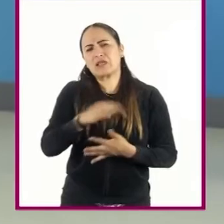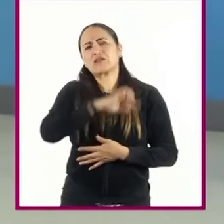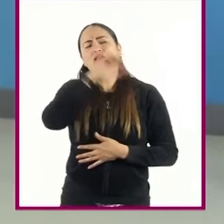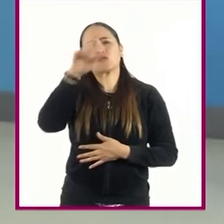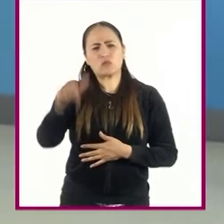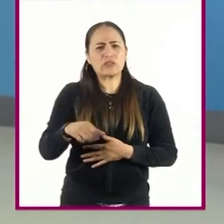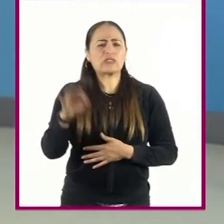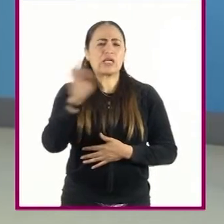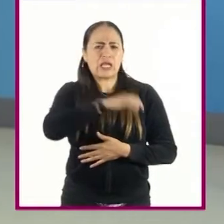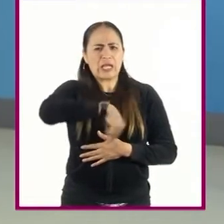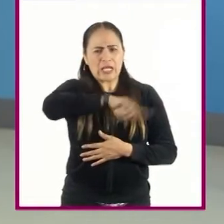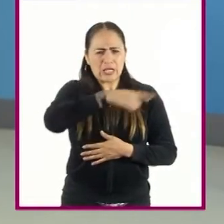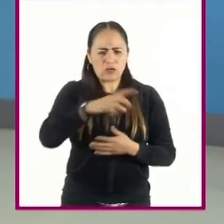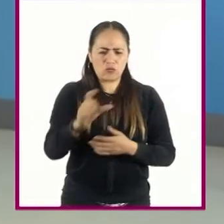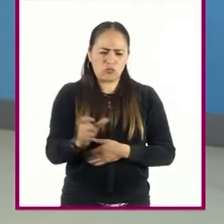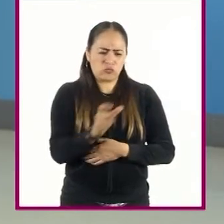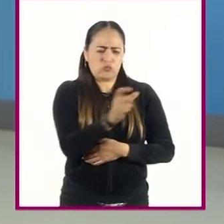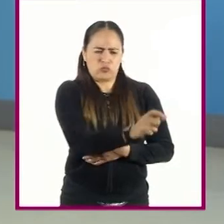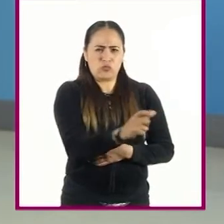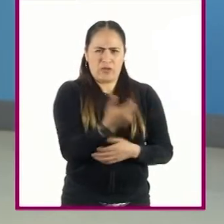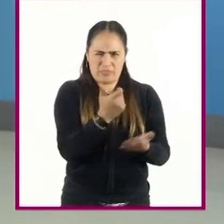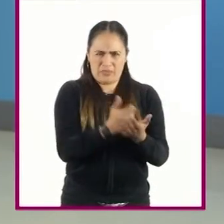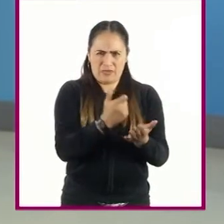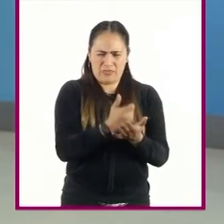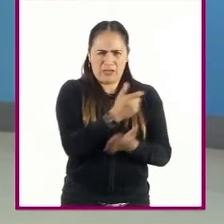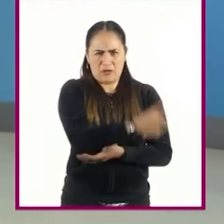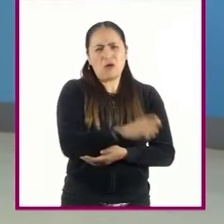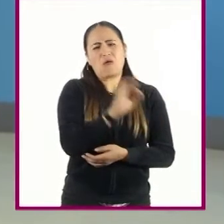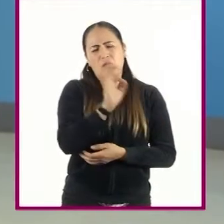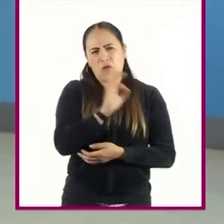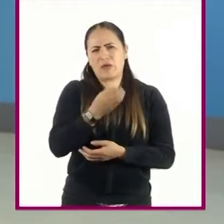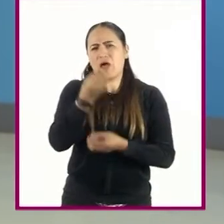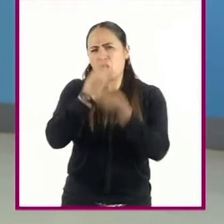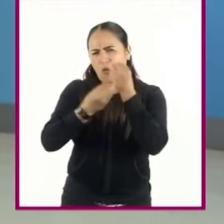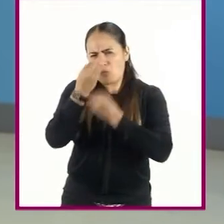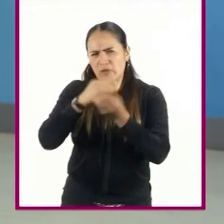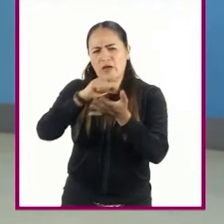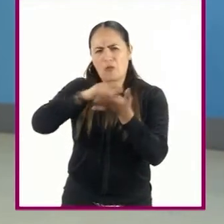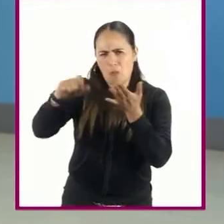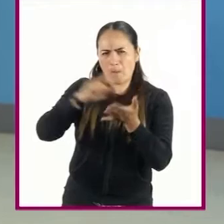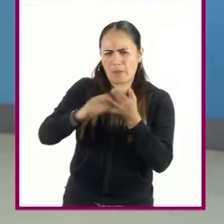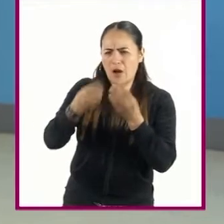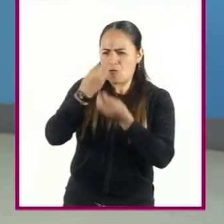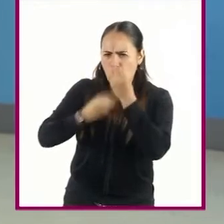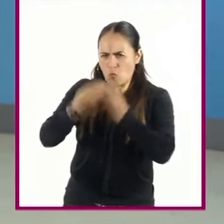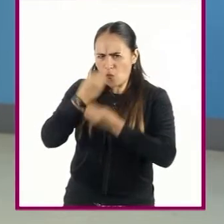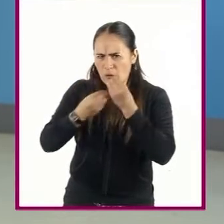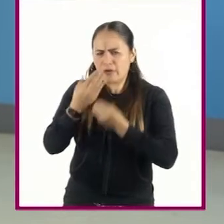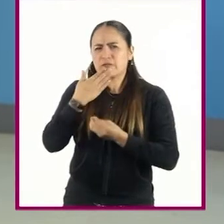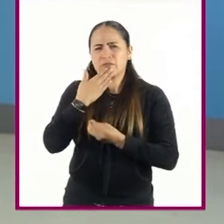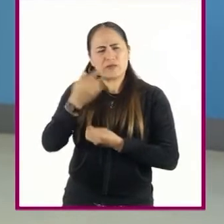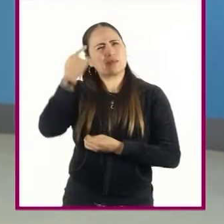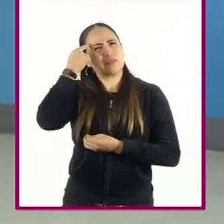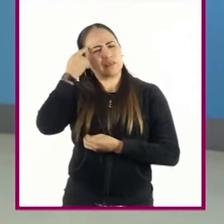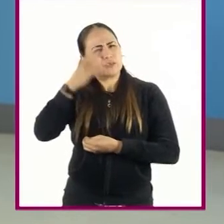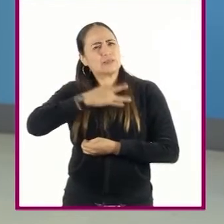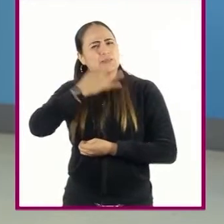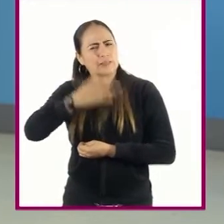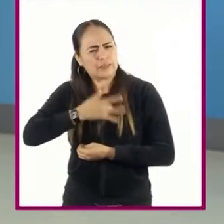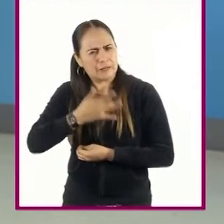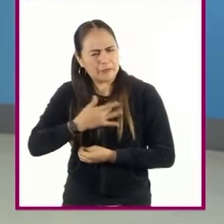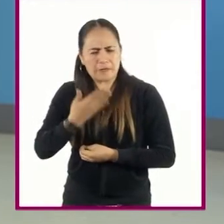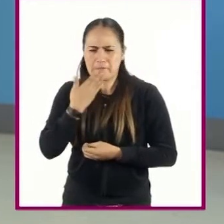productos básicos para favorecer una sana alimentación y lograr un desarrollo equilibrado de su persona en lo